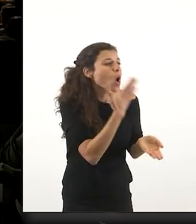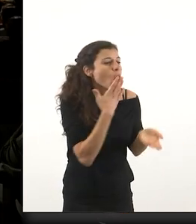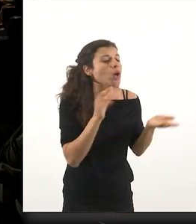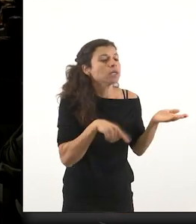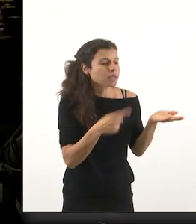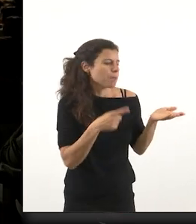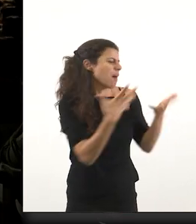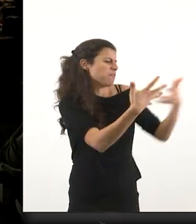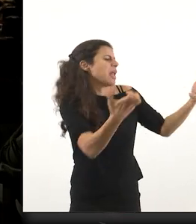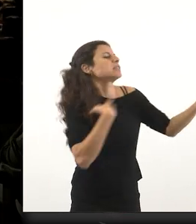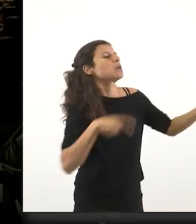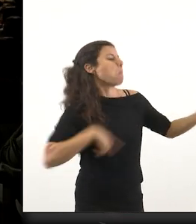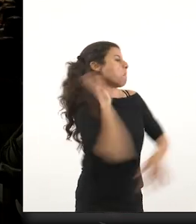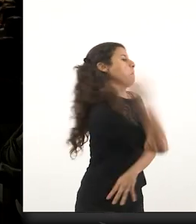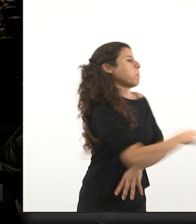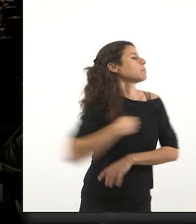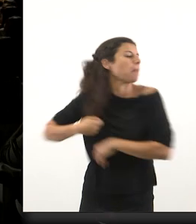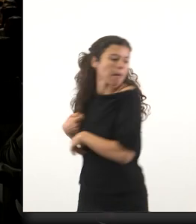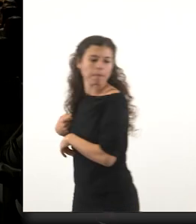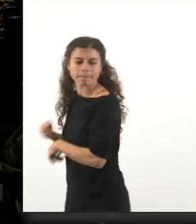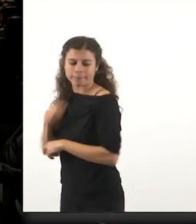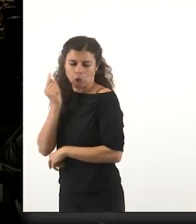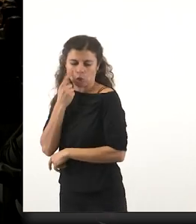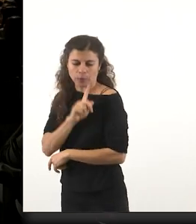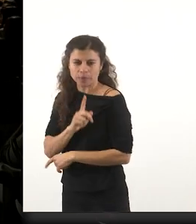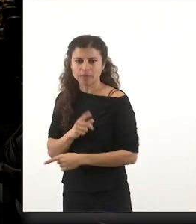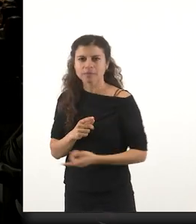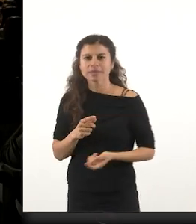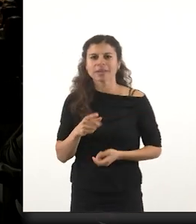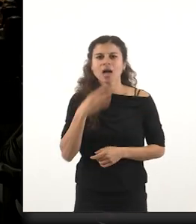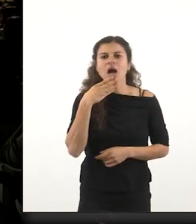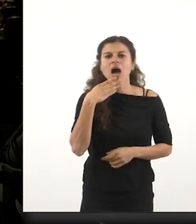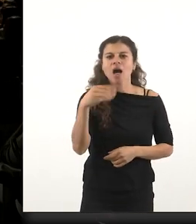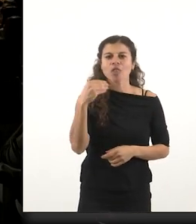Dame la frase maya por aquí, ¿eh? Y está enterado. La adolescente de mi pueblo.